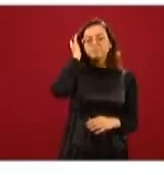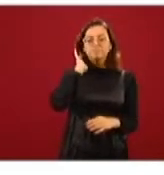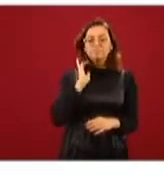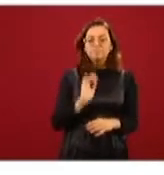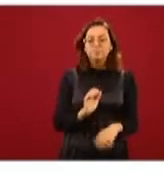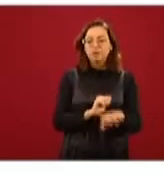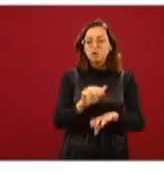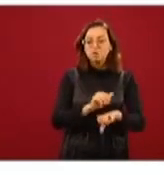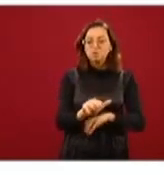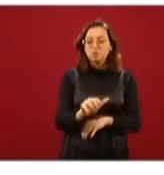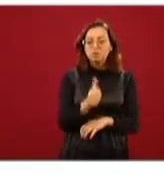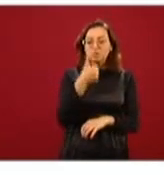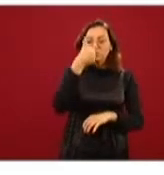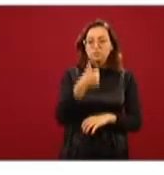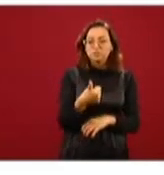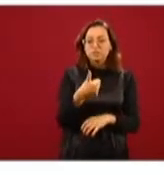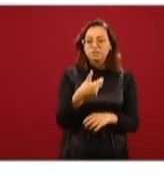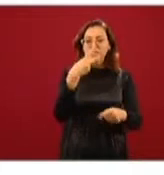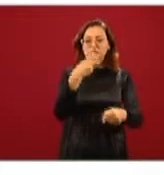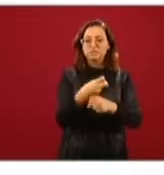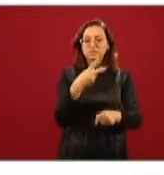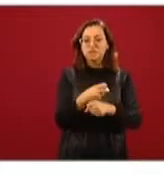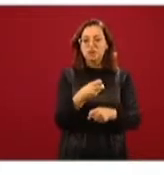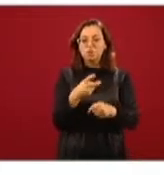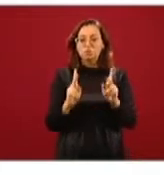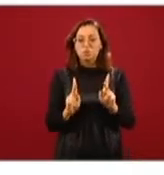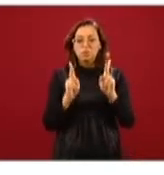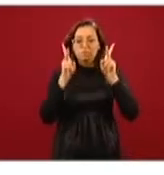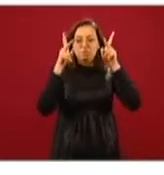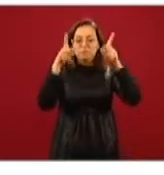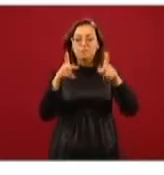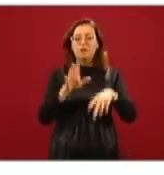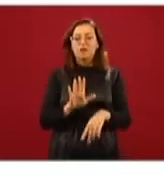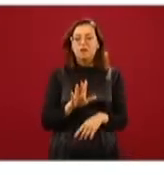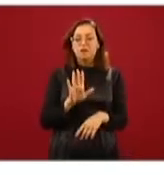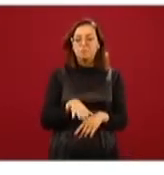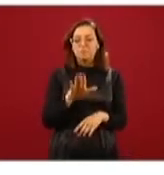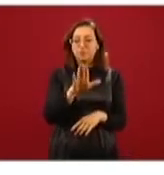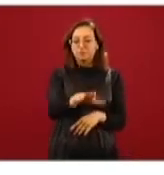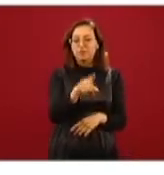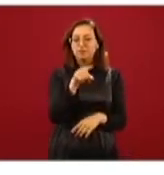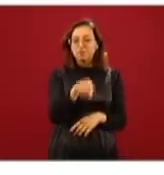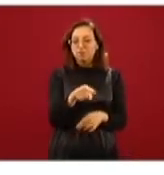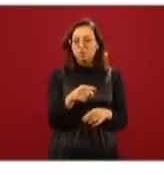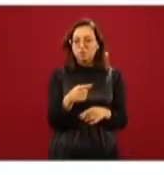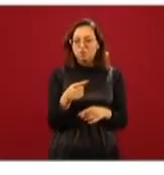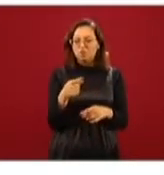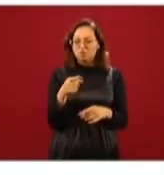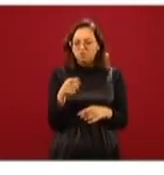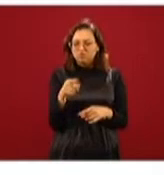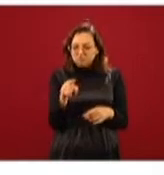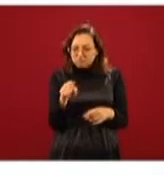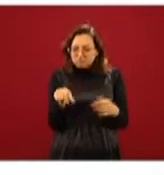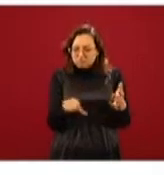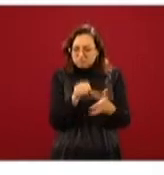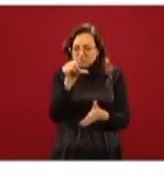una conexión para el segundo piso de periférico con el circuito exterior mexiquense. Número